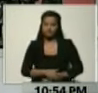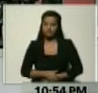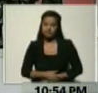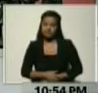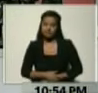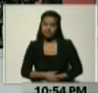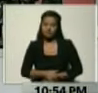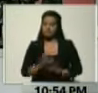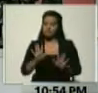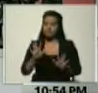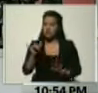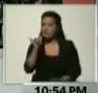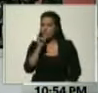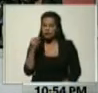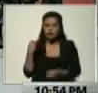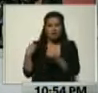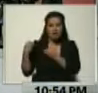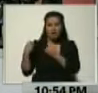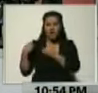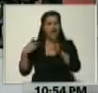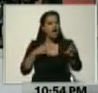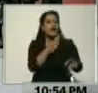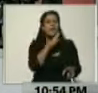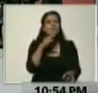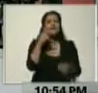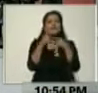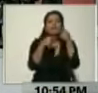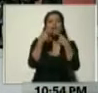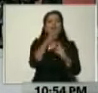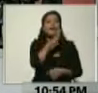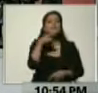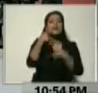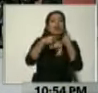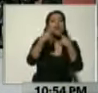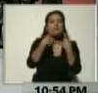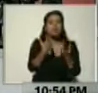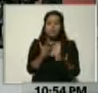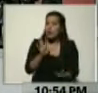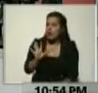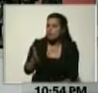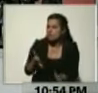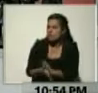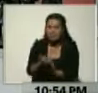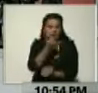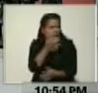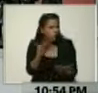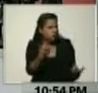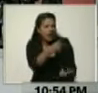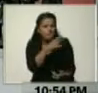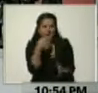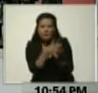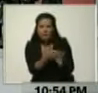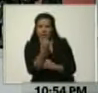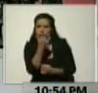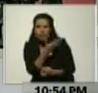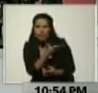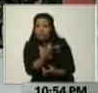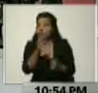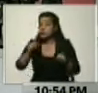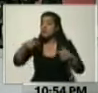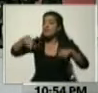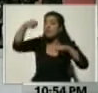una noticia, va a hablar Capriles. Y bueno, ¿qué le pasará a Capriles? No, ¿qué va a hablar? Nosotros